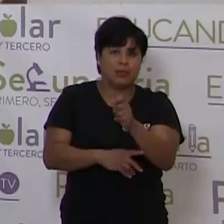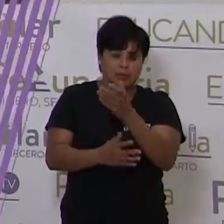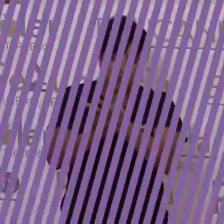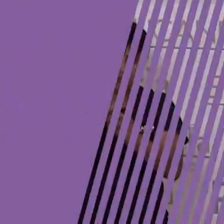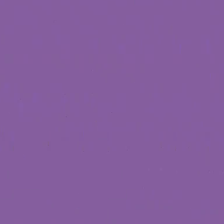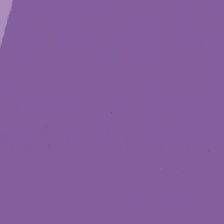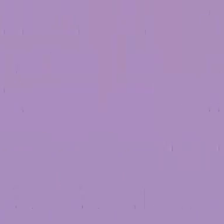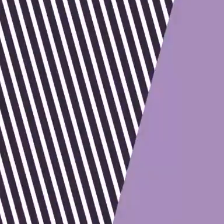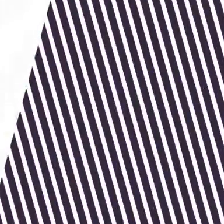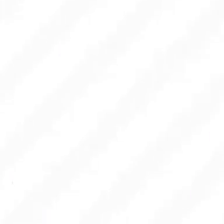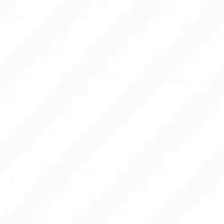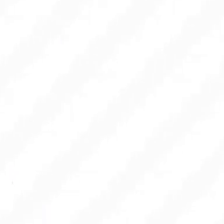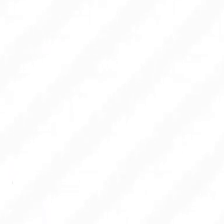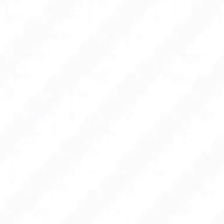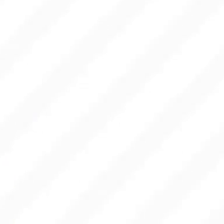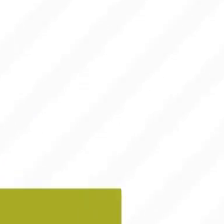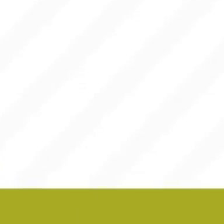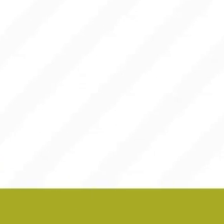construye.